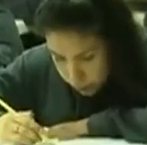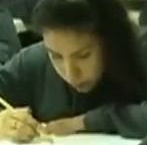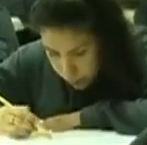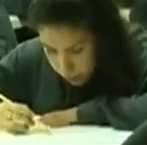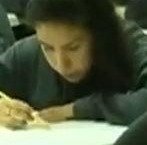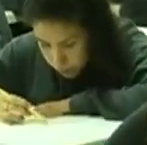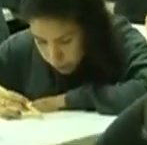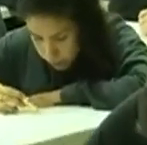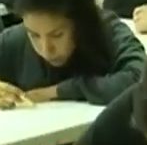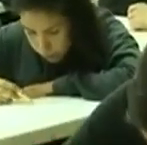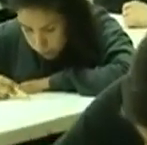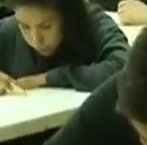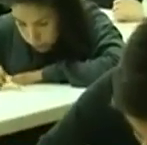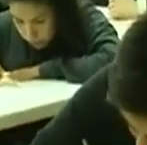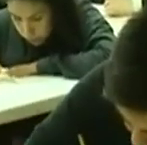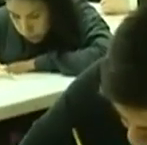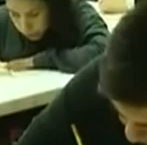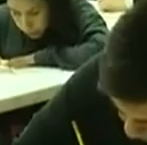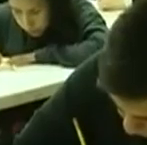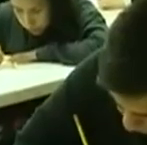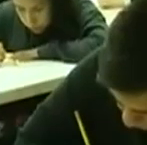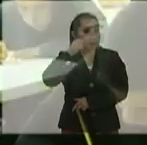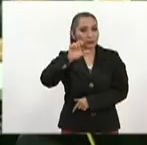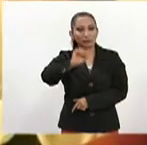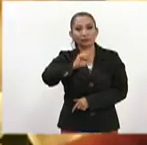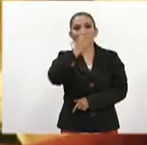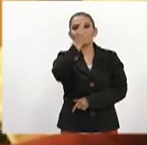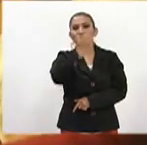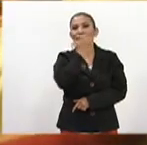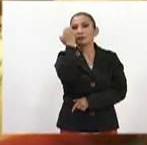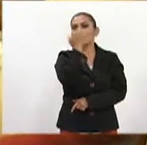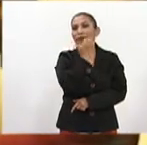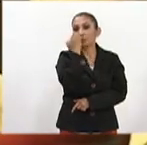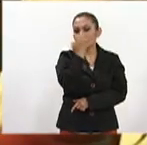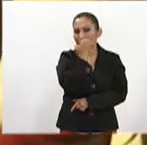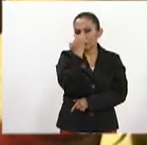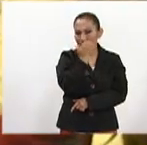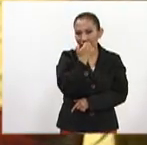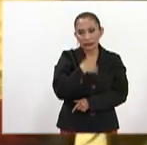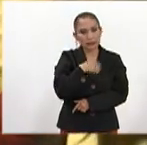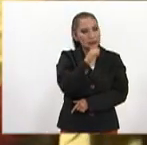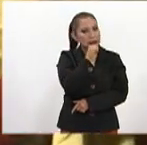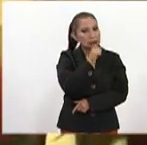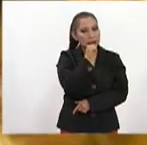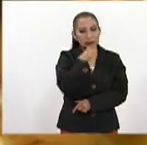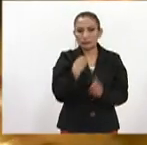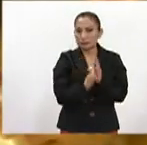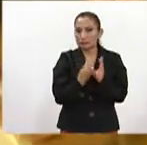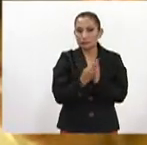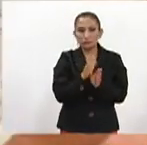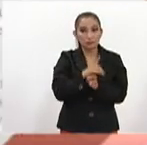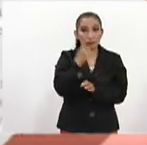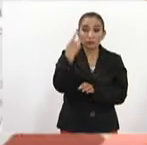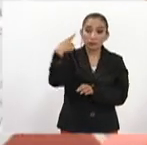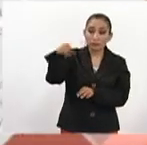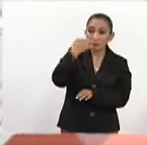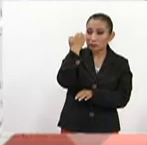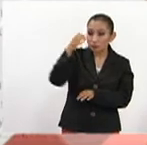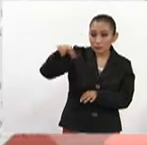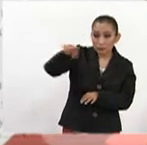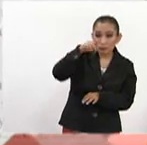Michoacán y Tlaxcala. En Guerrero, 61 escuelas no regresaron a sus actividades debido a que las